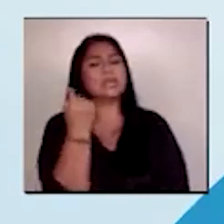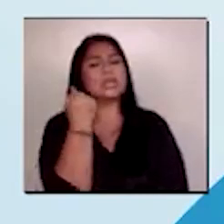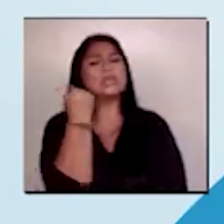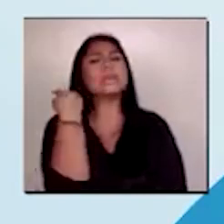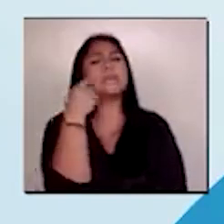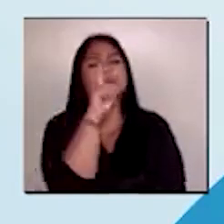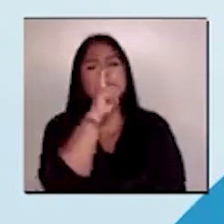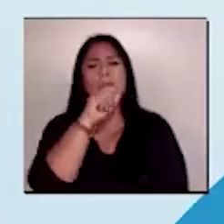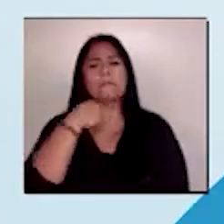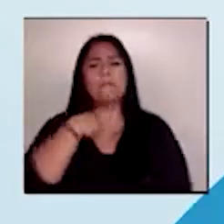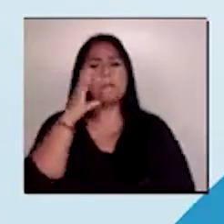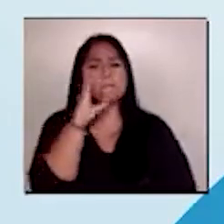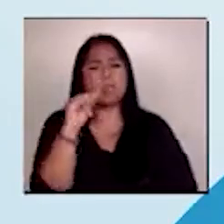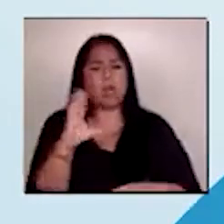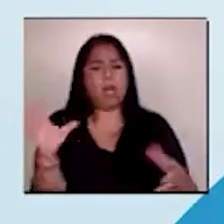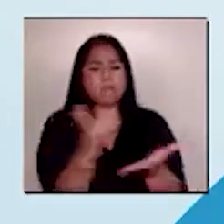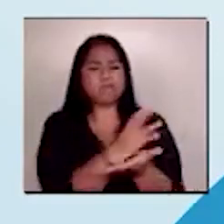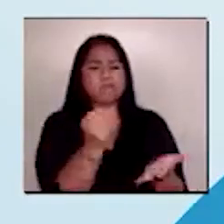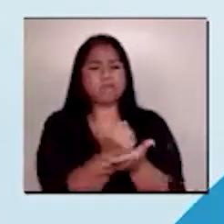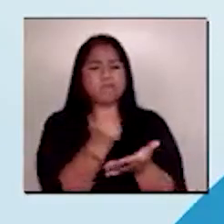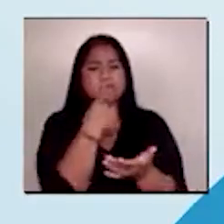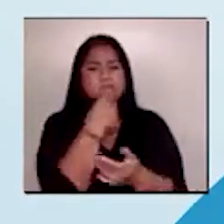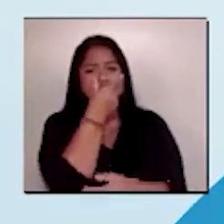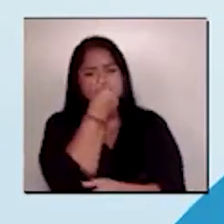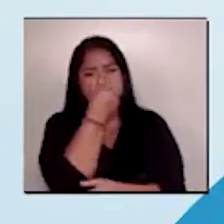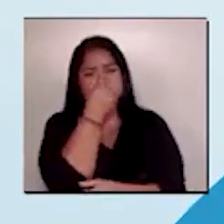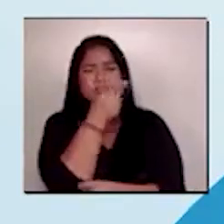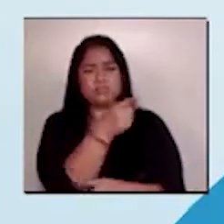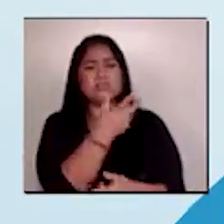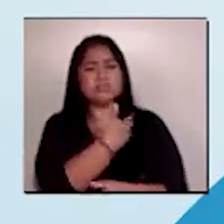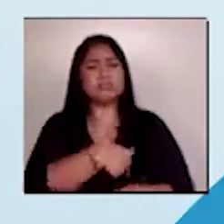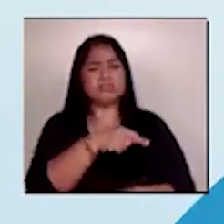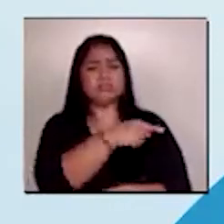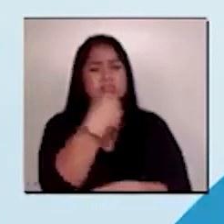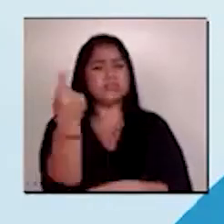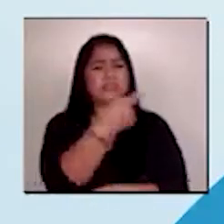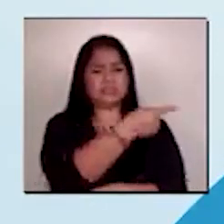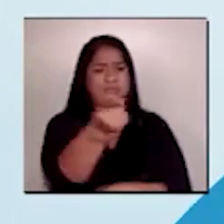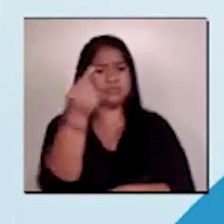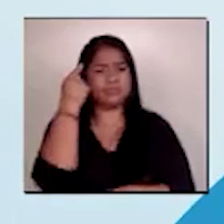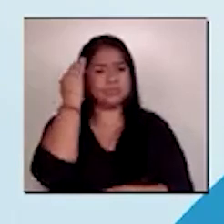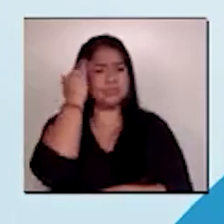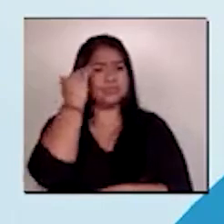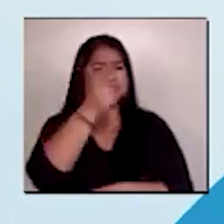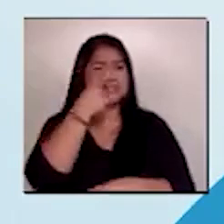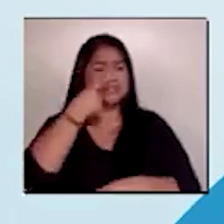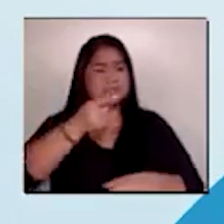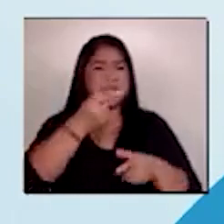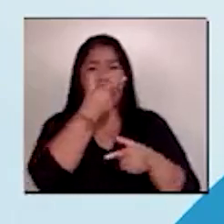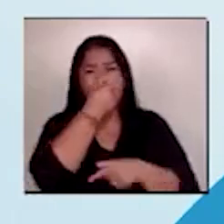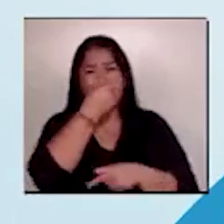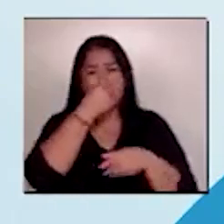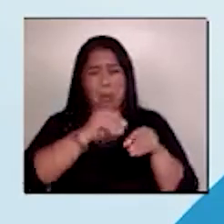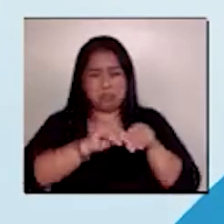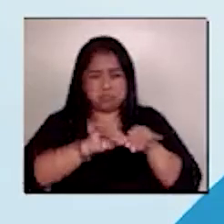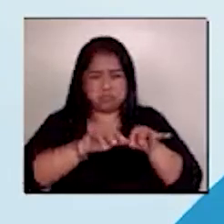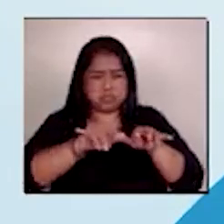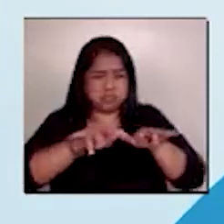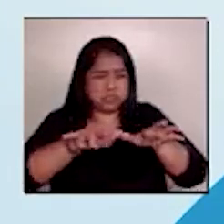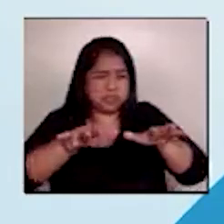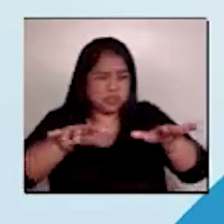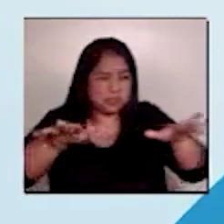de la cooptación corrupta del Estado. Todos los guatemaltecos sabemos que los tentáculos de estas